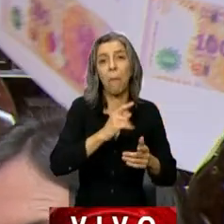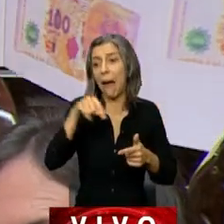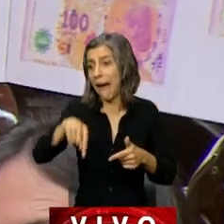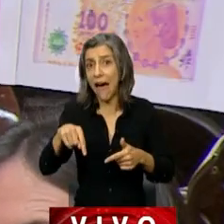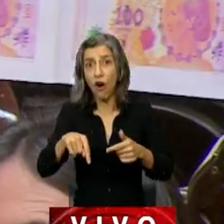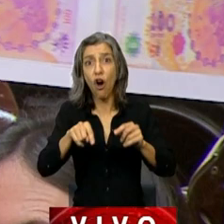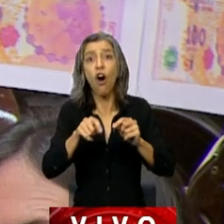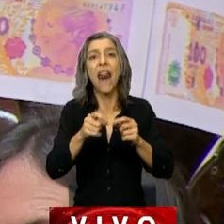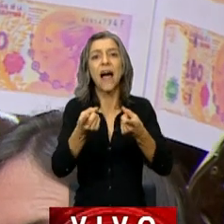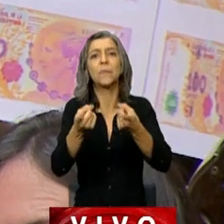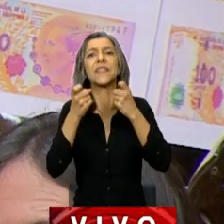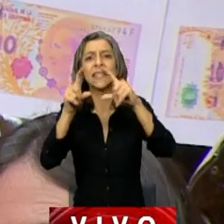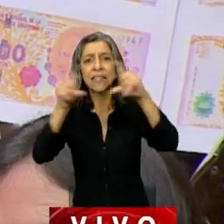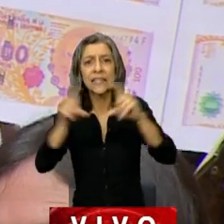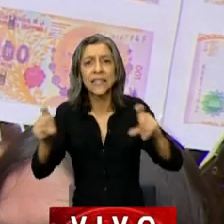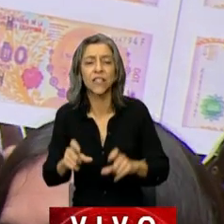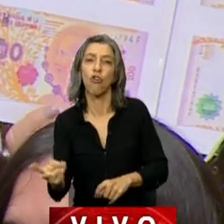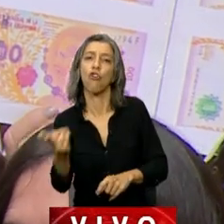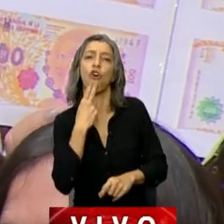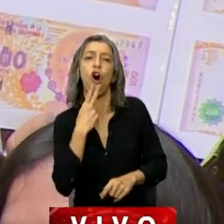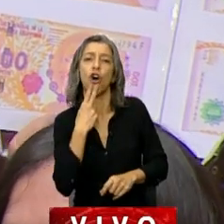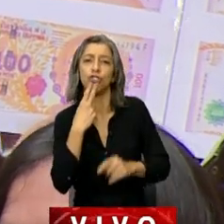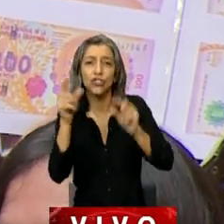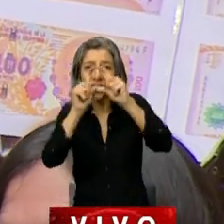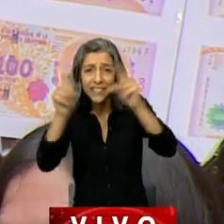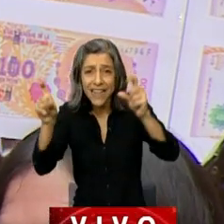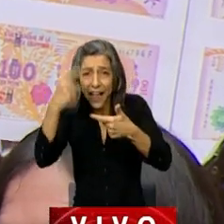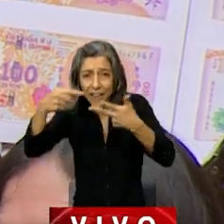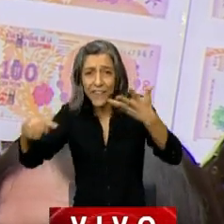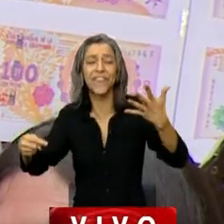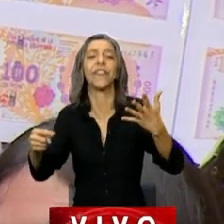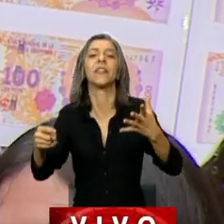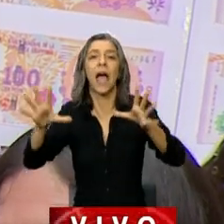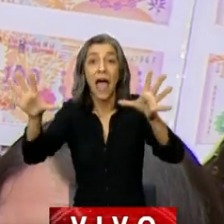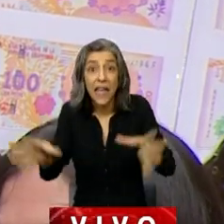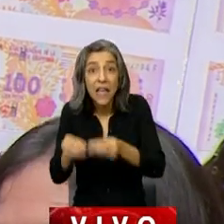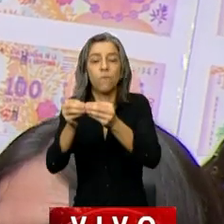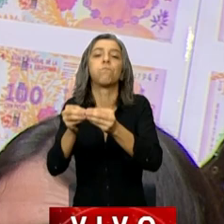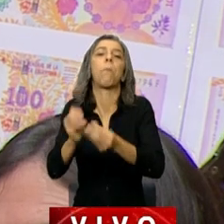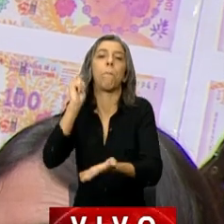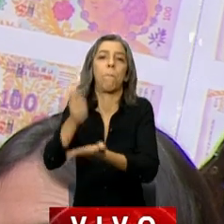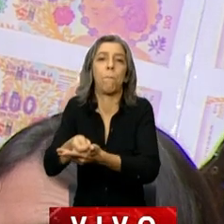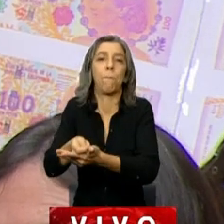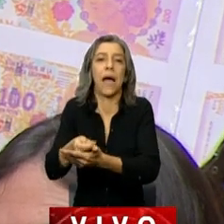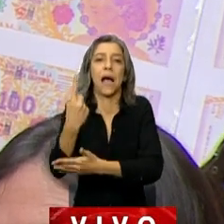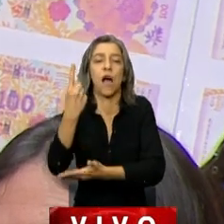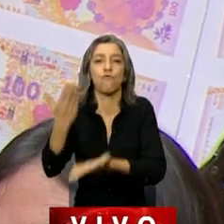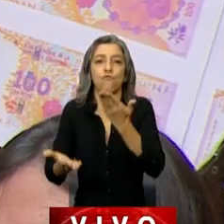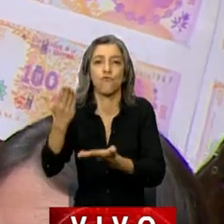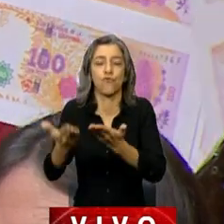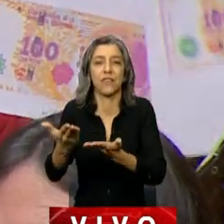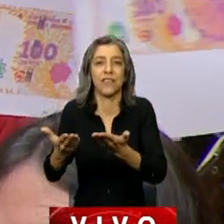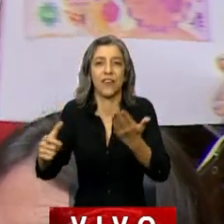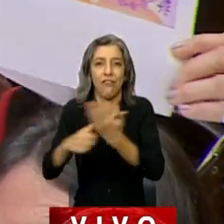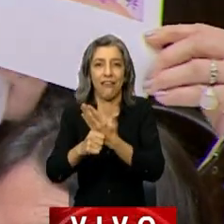Con 11 billetes y con suerte, algún argentino puede comprar un kilo de asado. Muchas